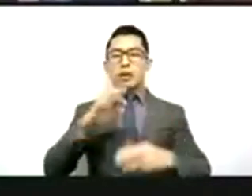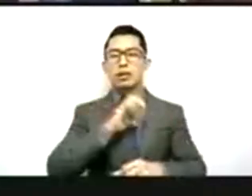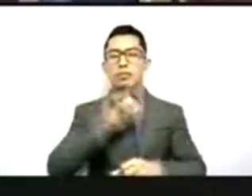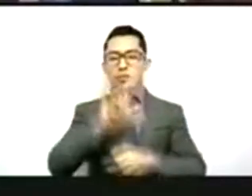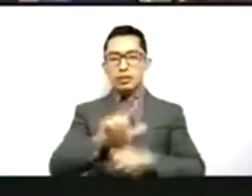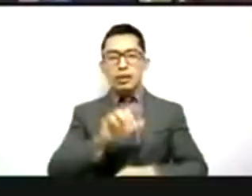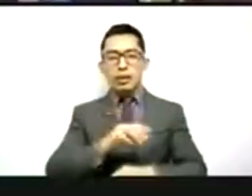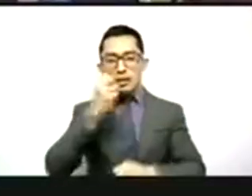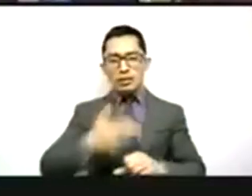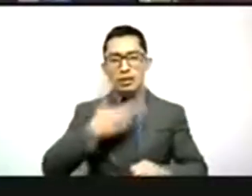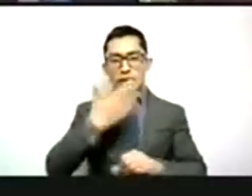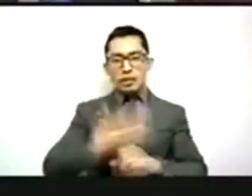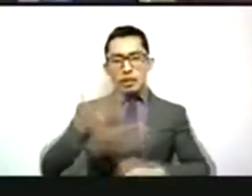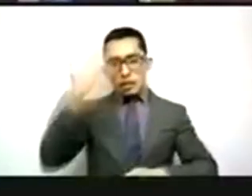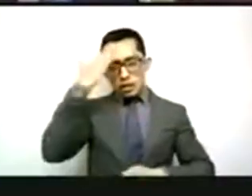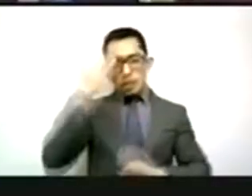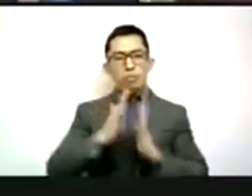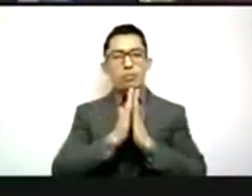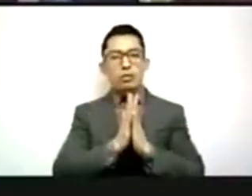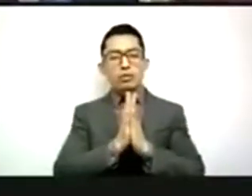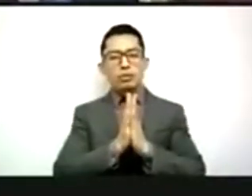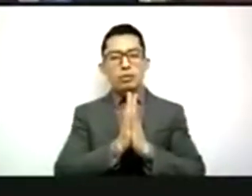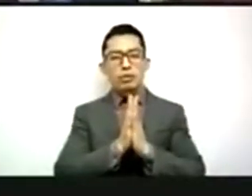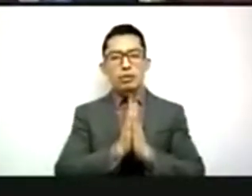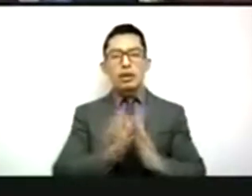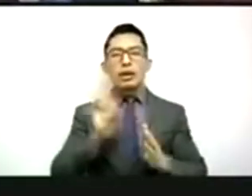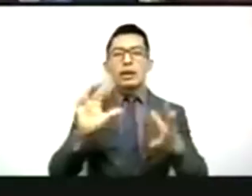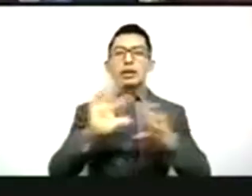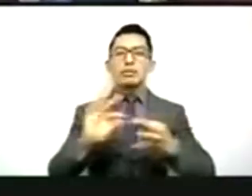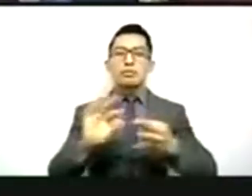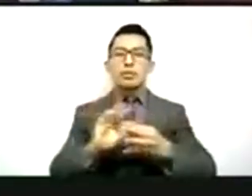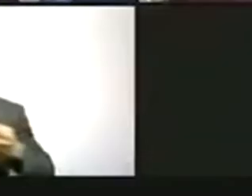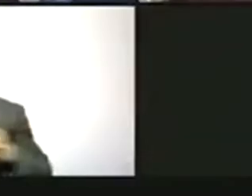Secretario General de Acuerdos, por favor, dé cuenta con el resto de los asuntos.